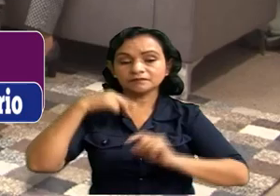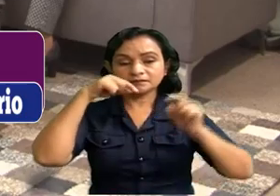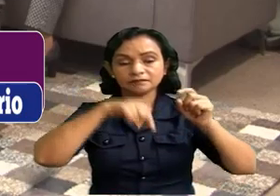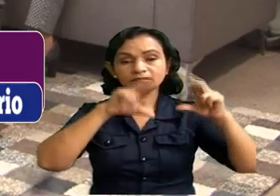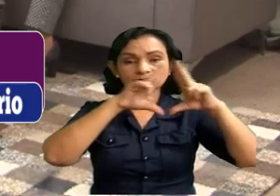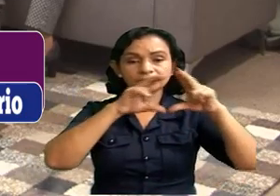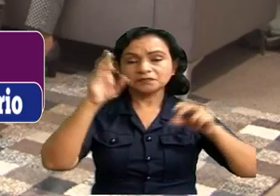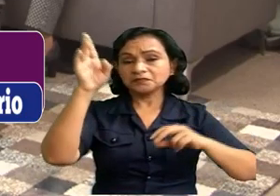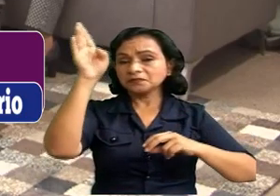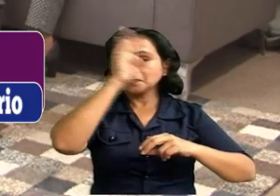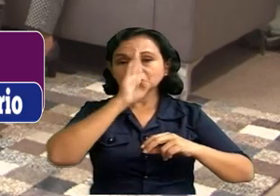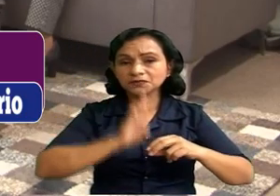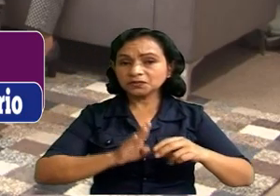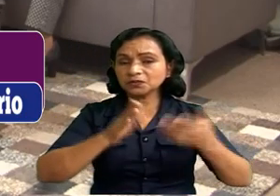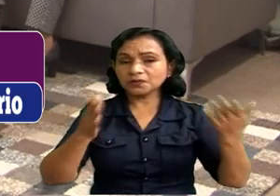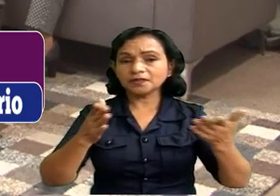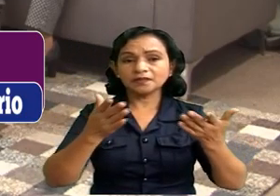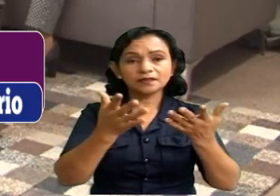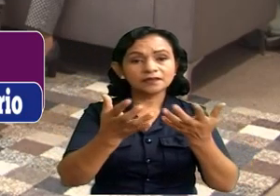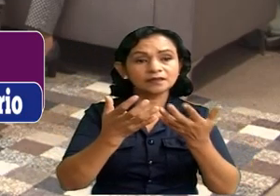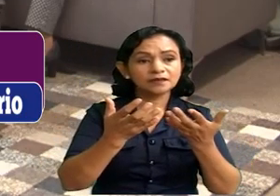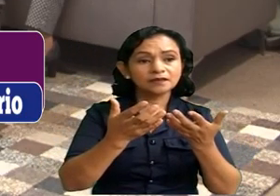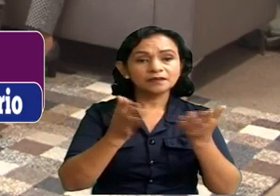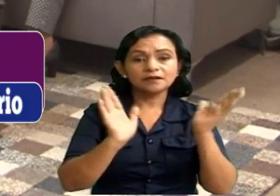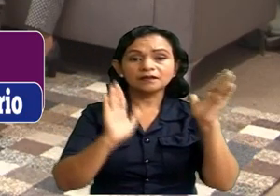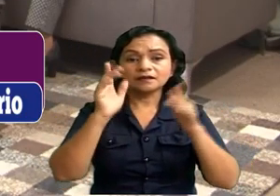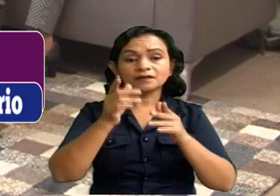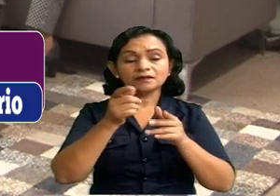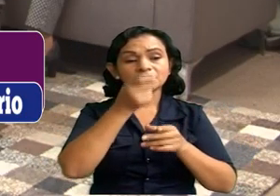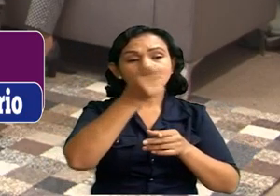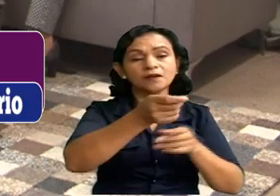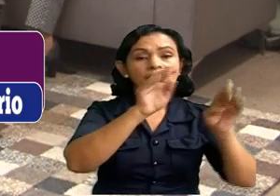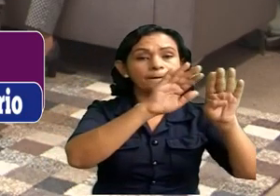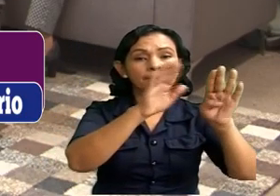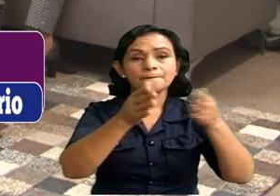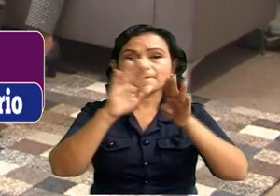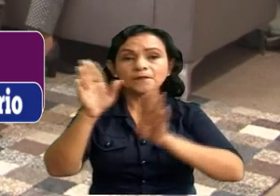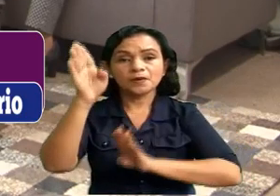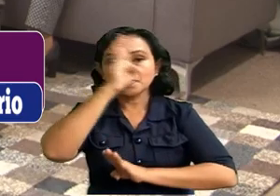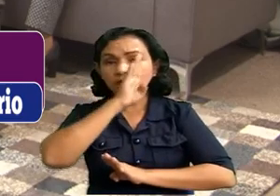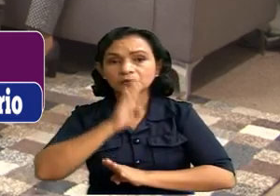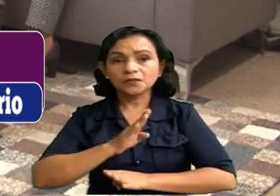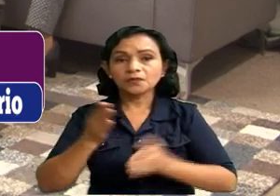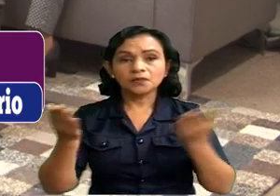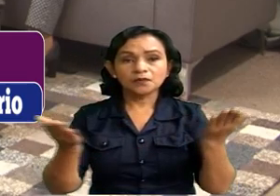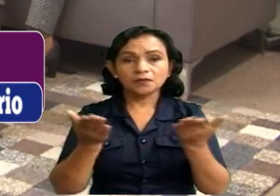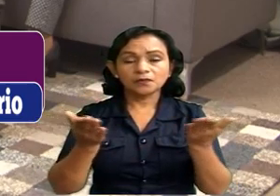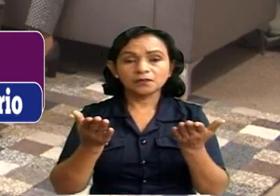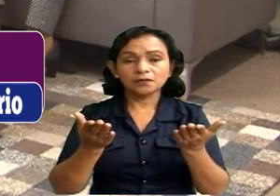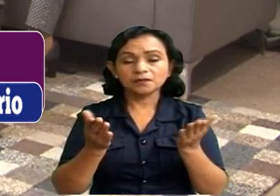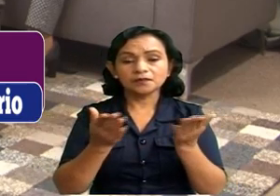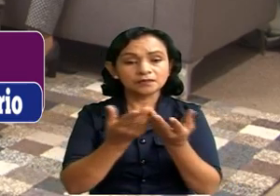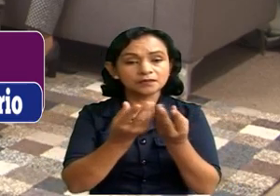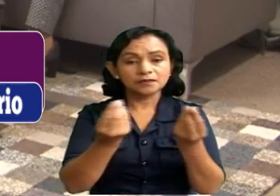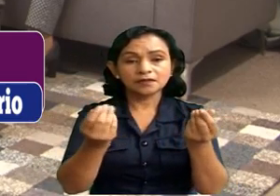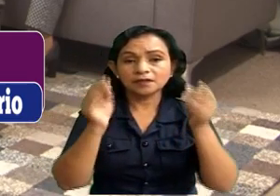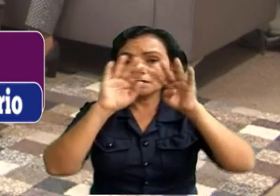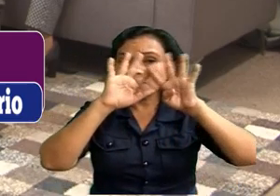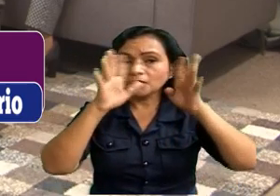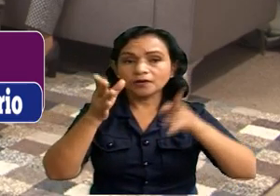Jamás pudimos ver que ellos estuvieran interesados en entregarle los títulos de propiedad a las mujeres. Porque ellos nunca le entregaron tierras a las